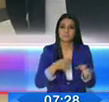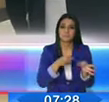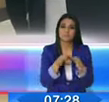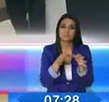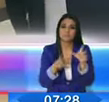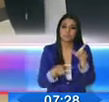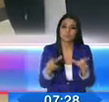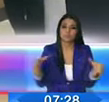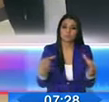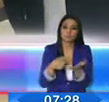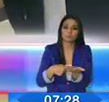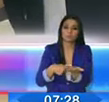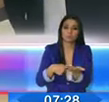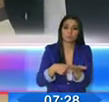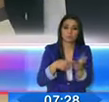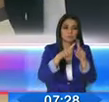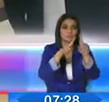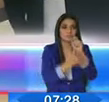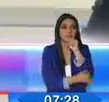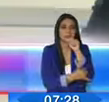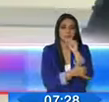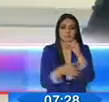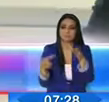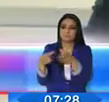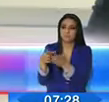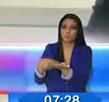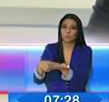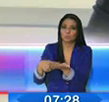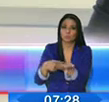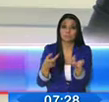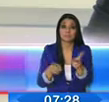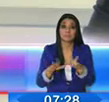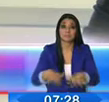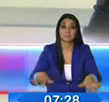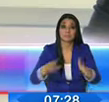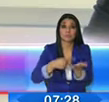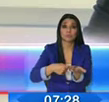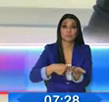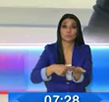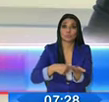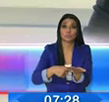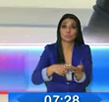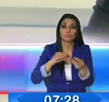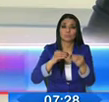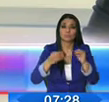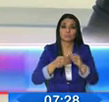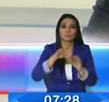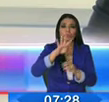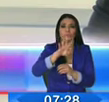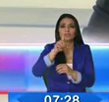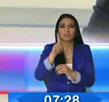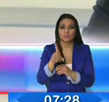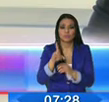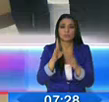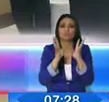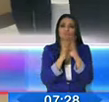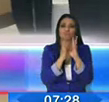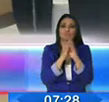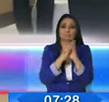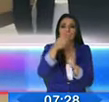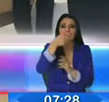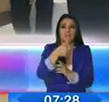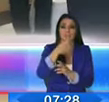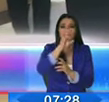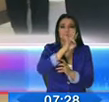algunas reuniones bilaterales con varios países y además sesionará en la reunión ministerial 41 del plenario del g77 más china